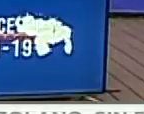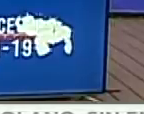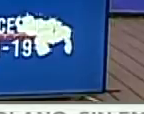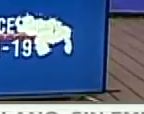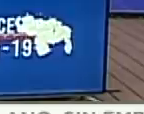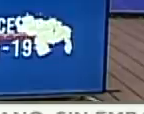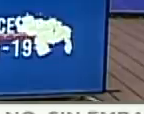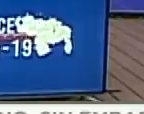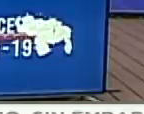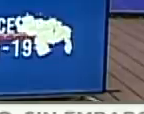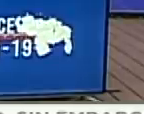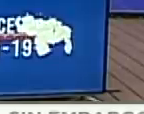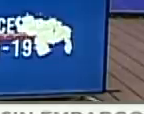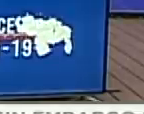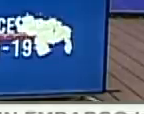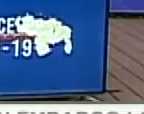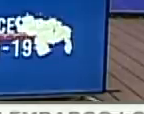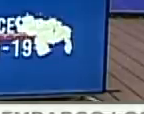domingo.